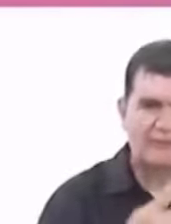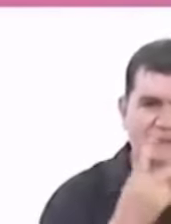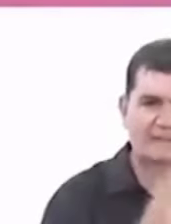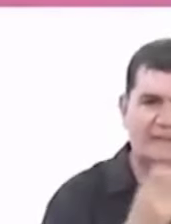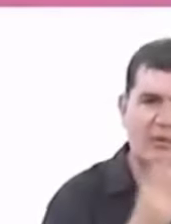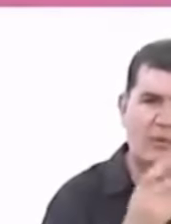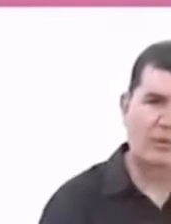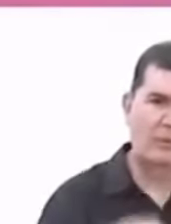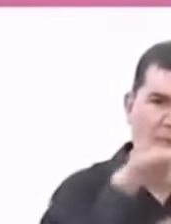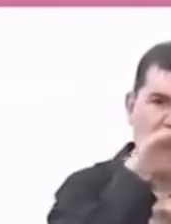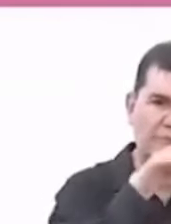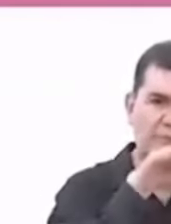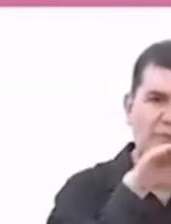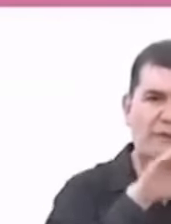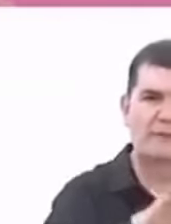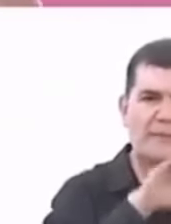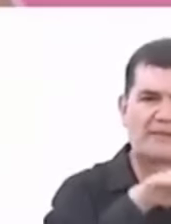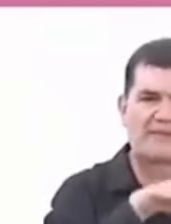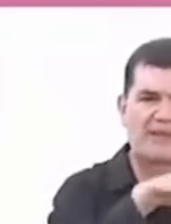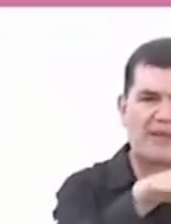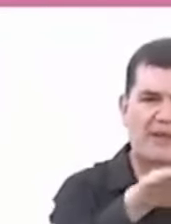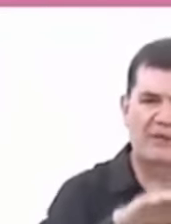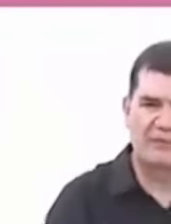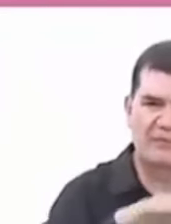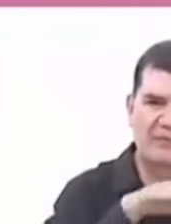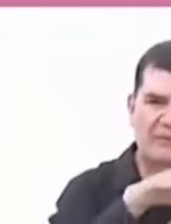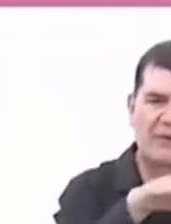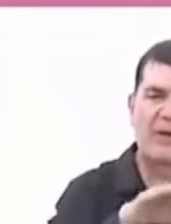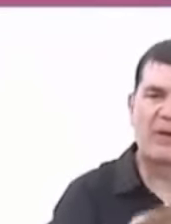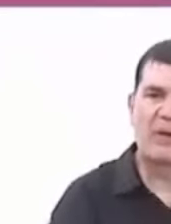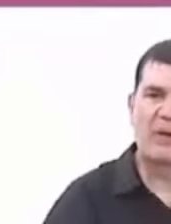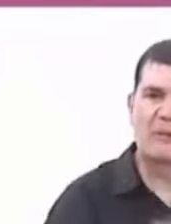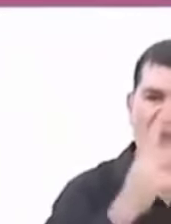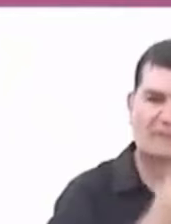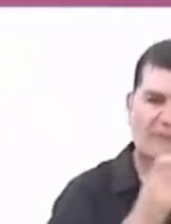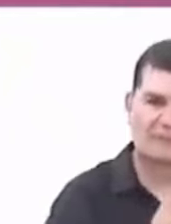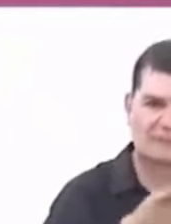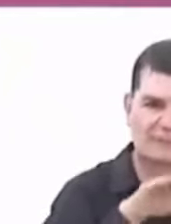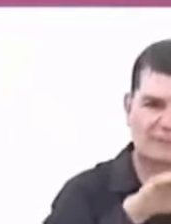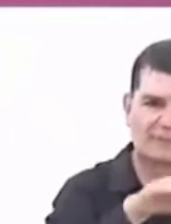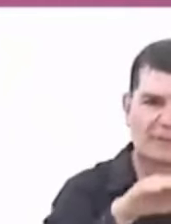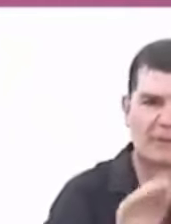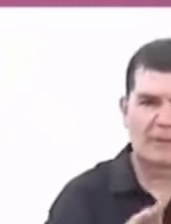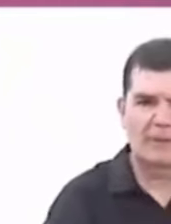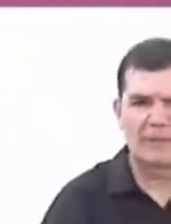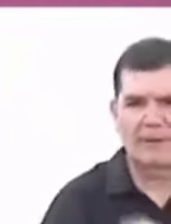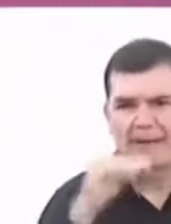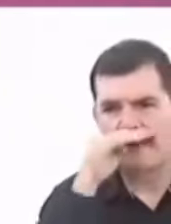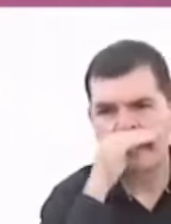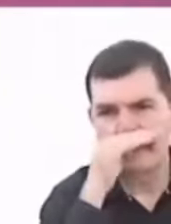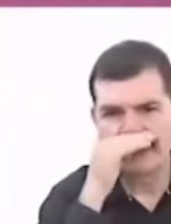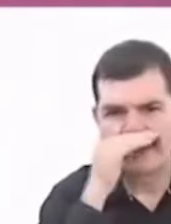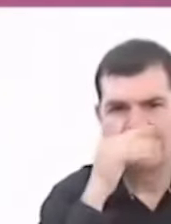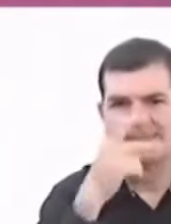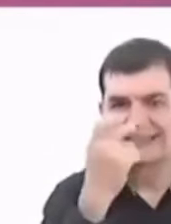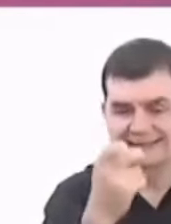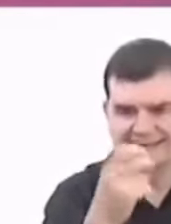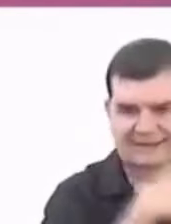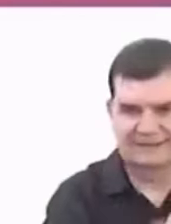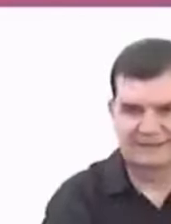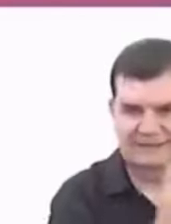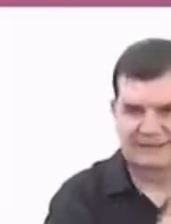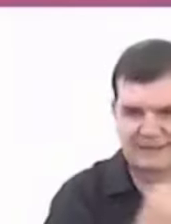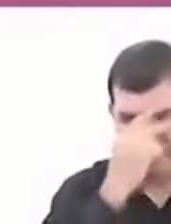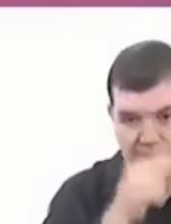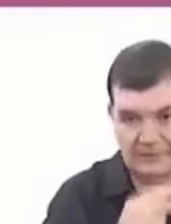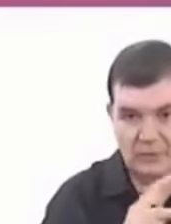segundo piso del periférico, que quedó ahí como un segundo piso gratuito en la Ciudad de México. Y